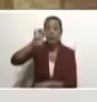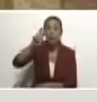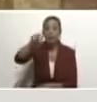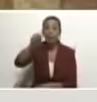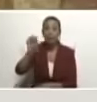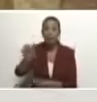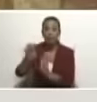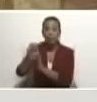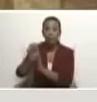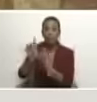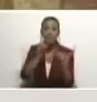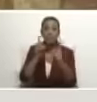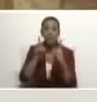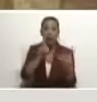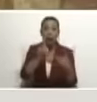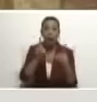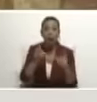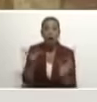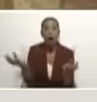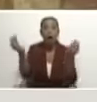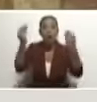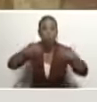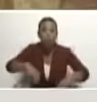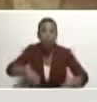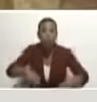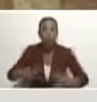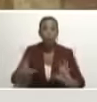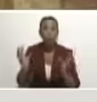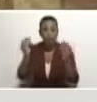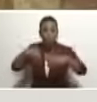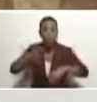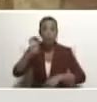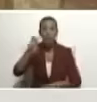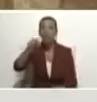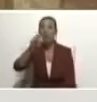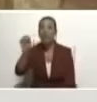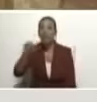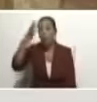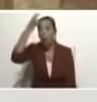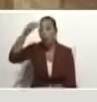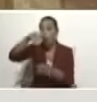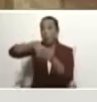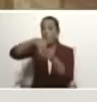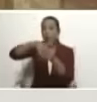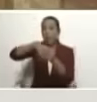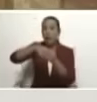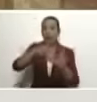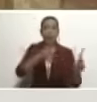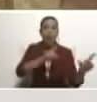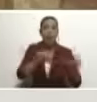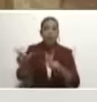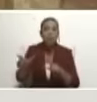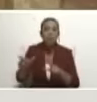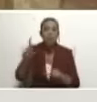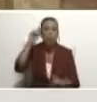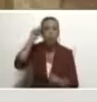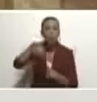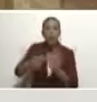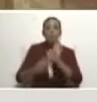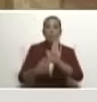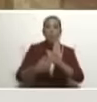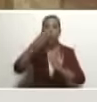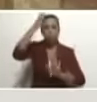en base al diálogo, al consenso. Un Consejo Nacional Electoral que inmediatamente tuvo que activarse y que demostró